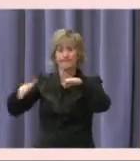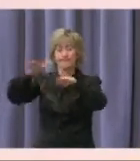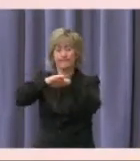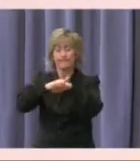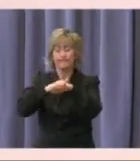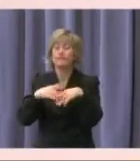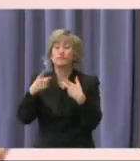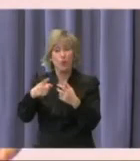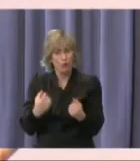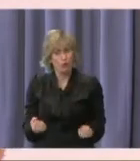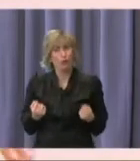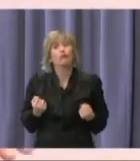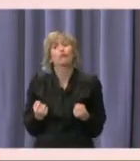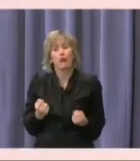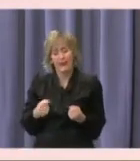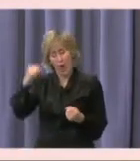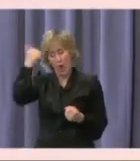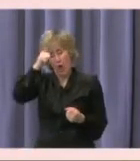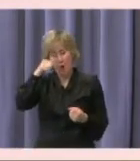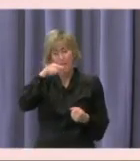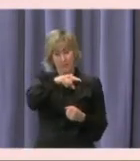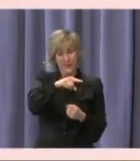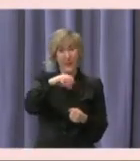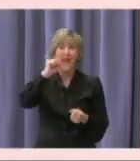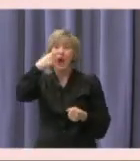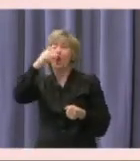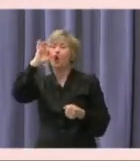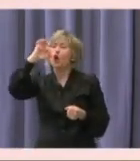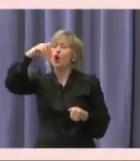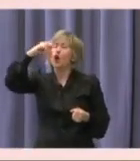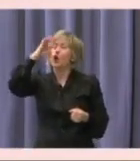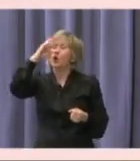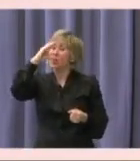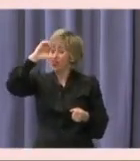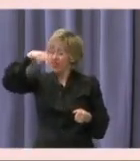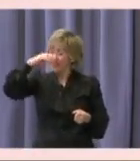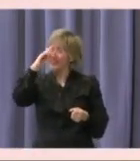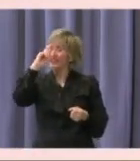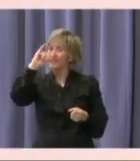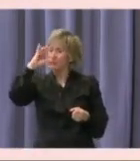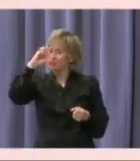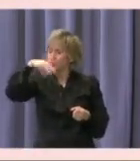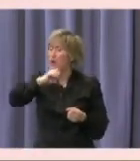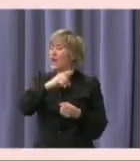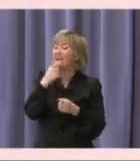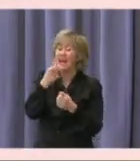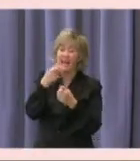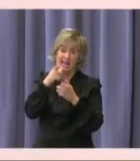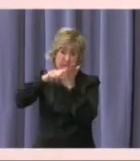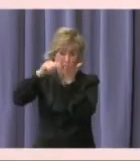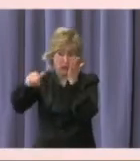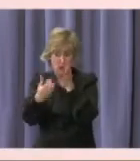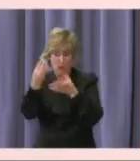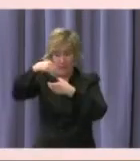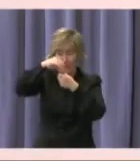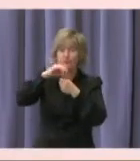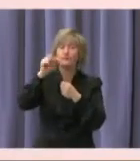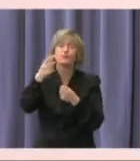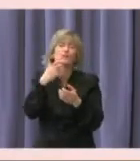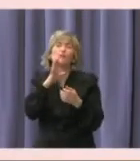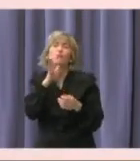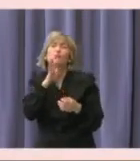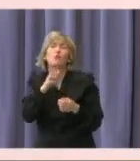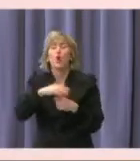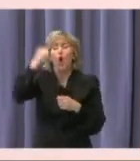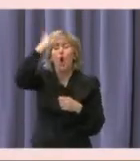Entonces, todo eso es androcentrismo. El androcentrismo está en el lenguaje. A ver, tenemos dos géneros gramaticales. ¿Por qué es el masculino el